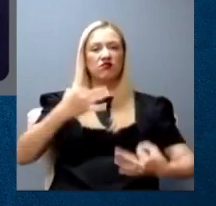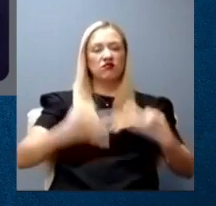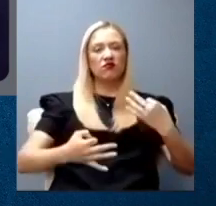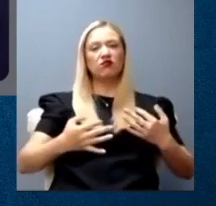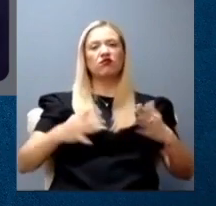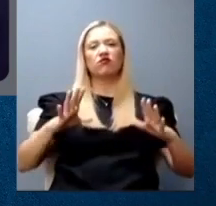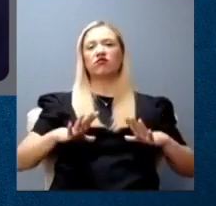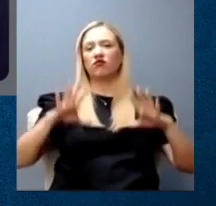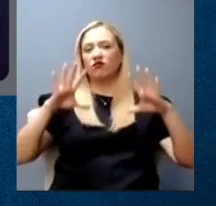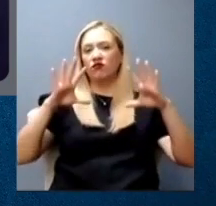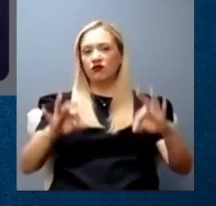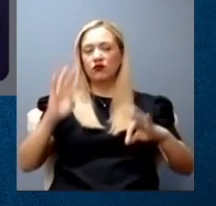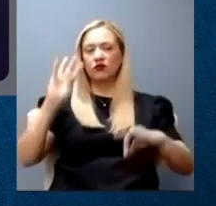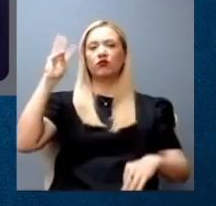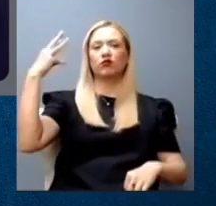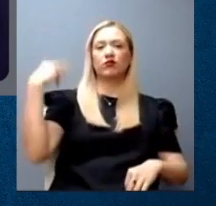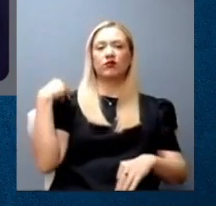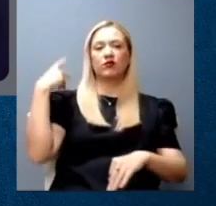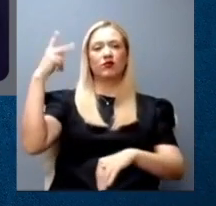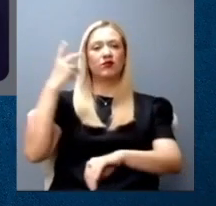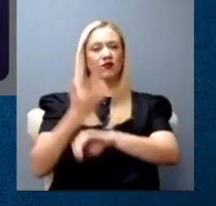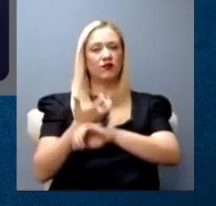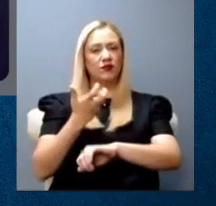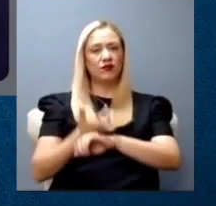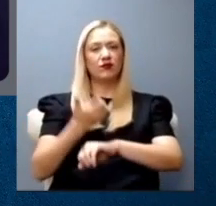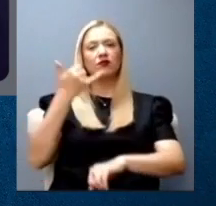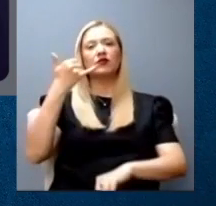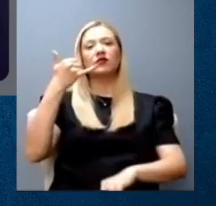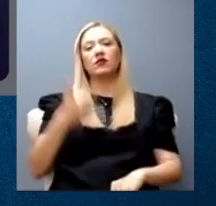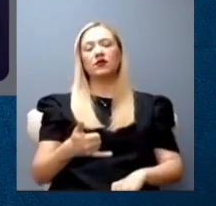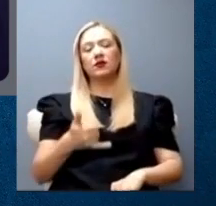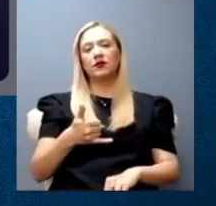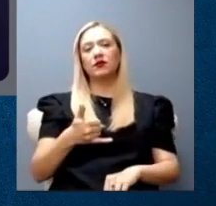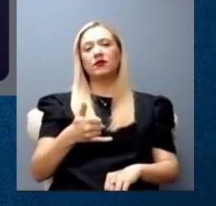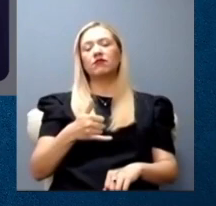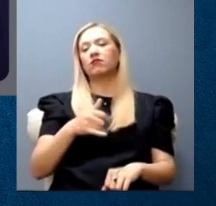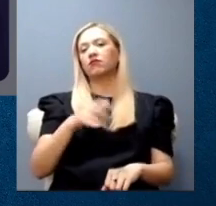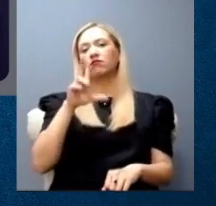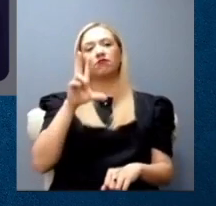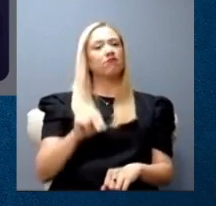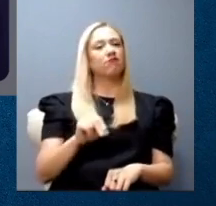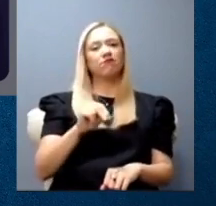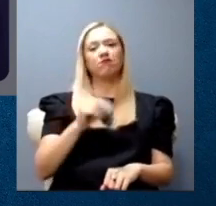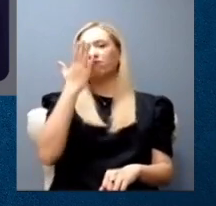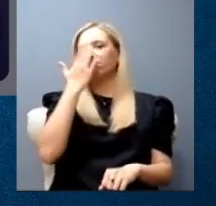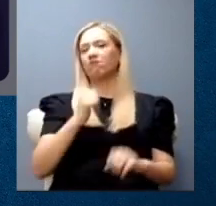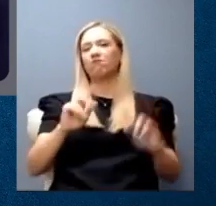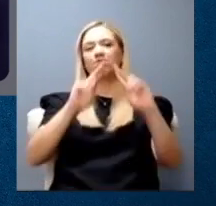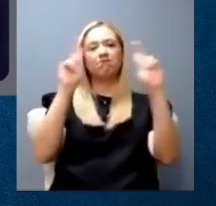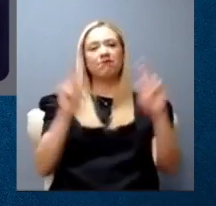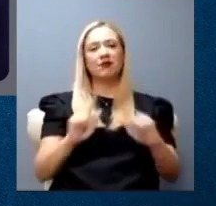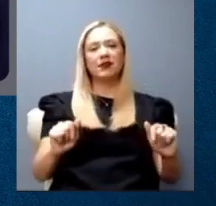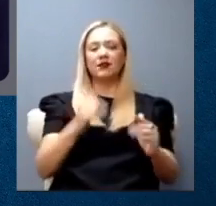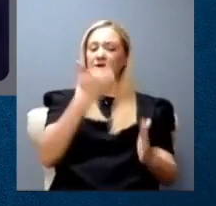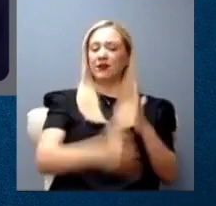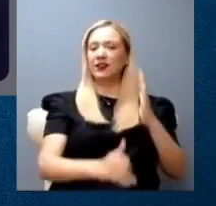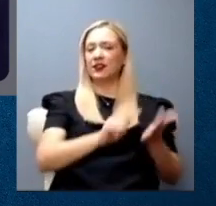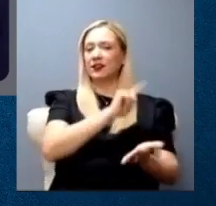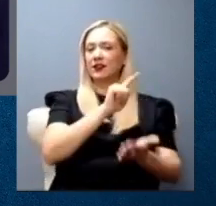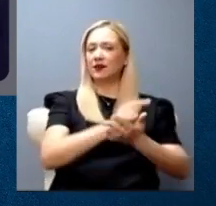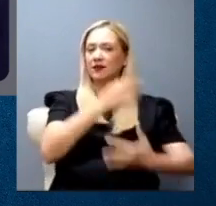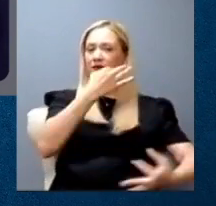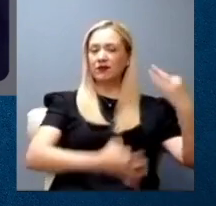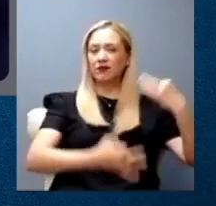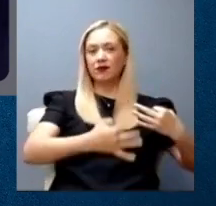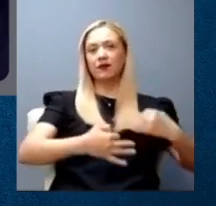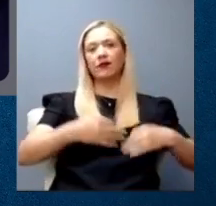Foundation en Washington, Estados Unidos, y No Peace Without Justice. Ha sido coordinadora para las Américas de la Coalición por la Corte